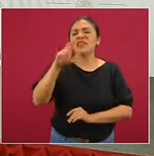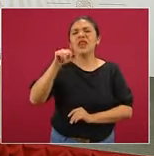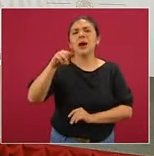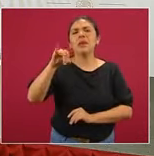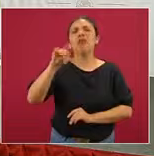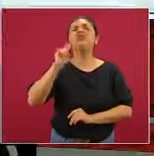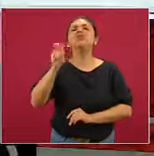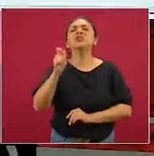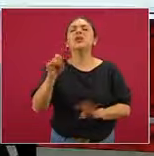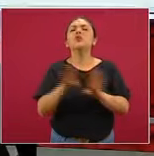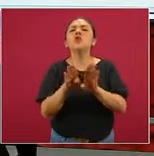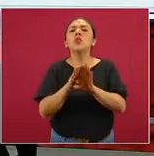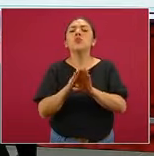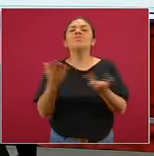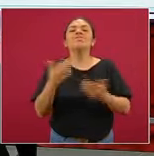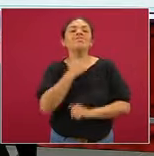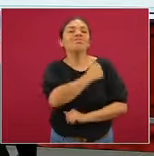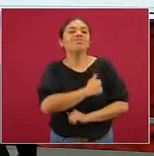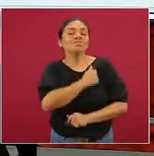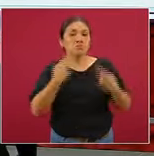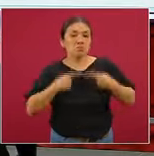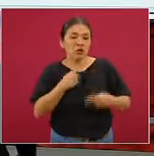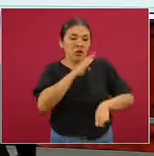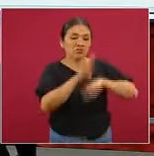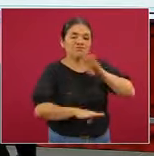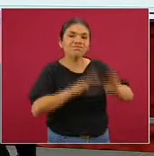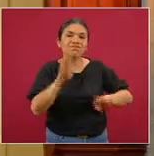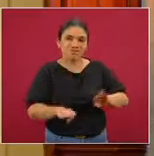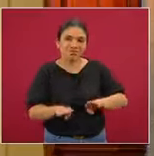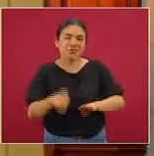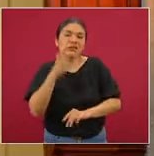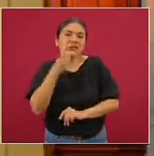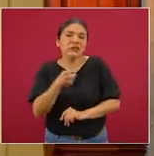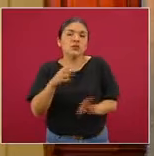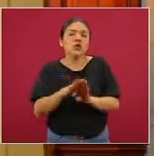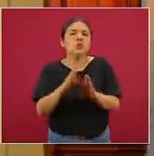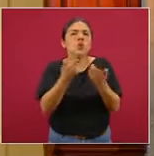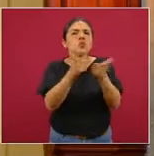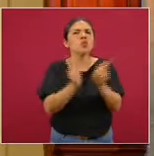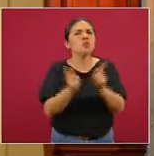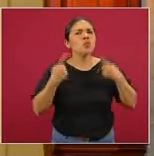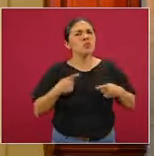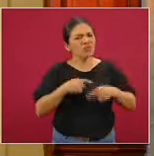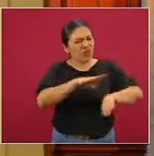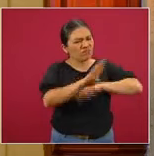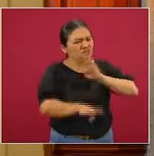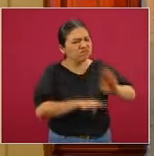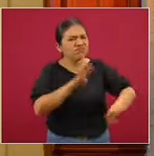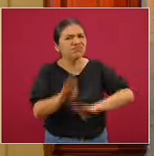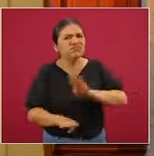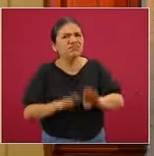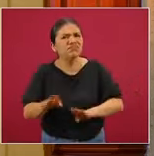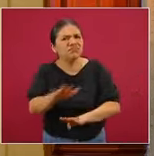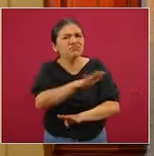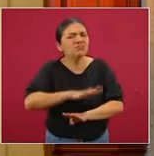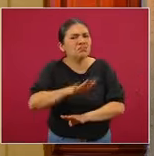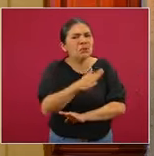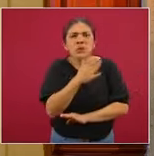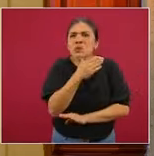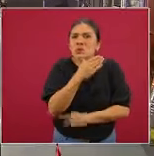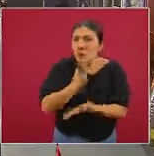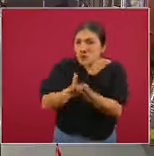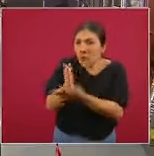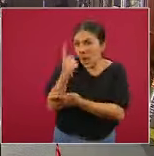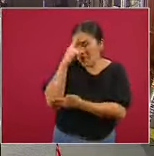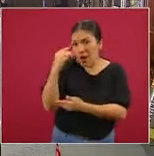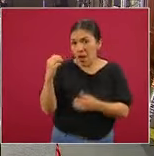se aplica a las lamentables defunciones. Estaremos también hablando de este grupo de defunciones que en su momento no pudo acceder